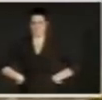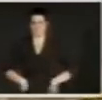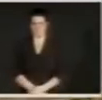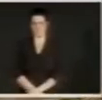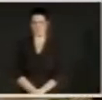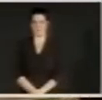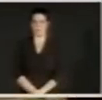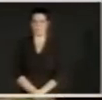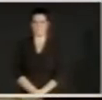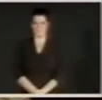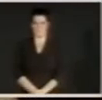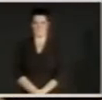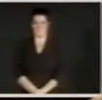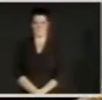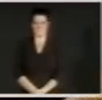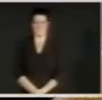brujas